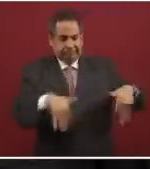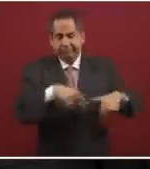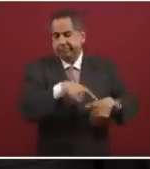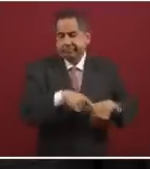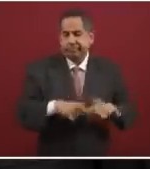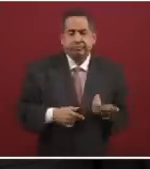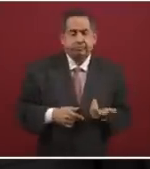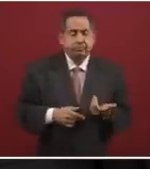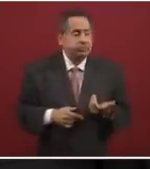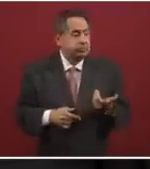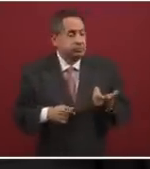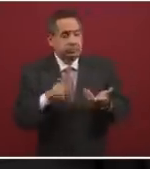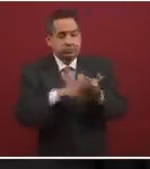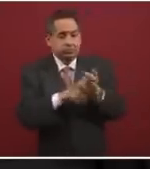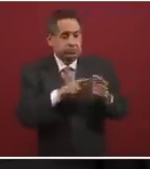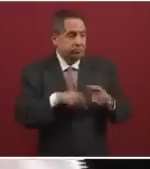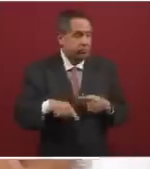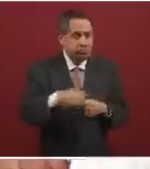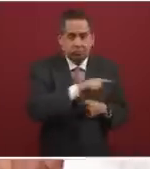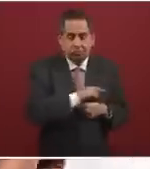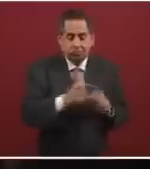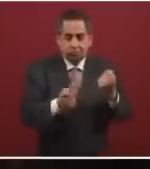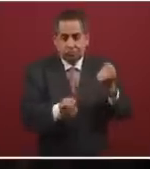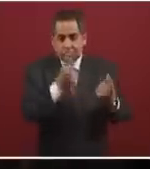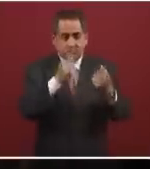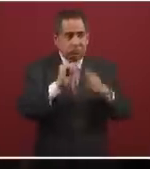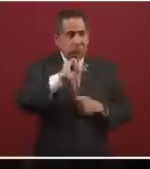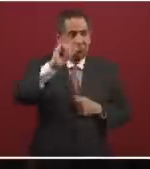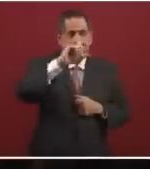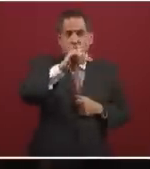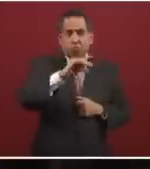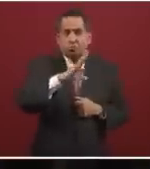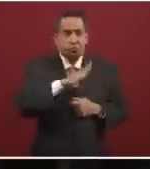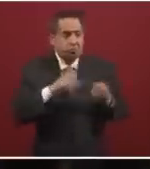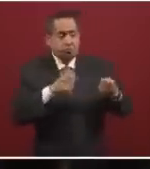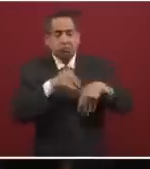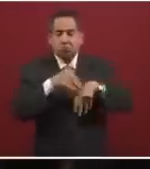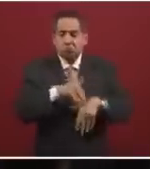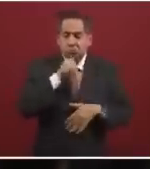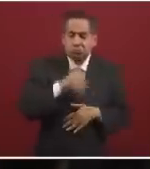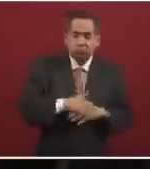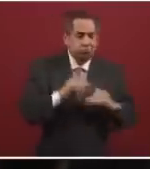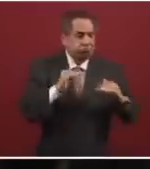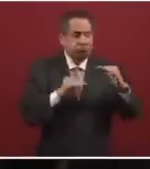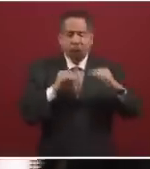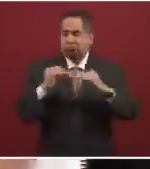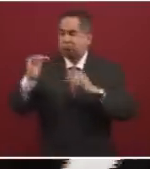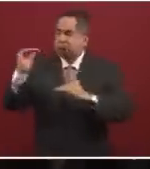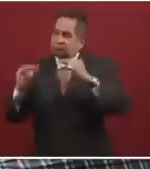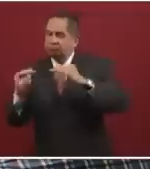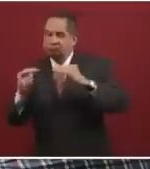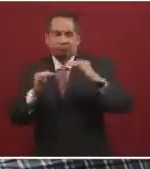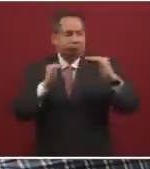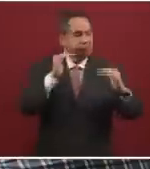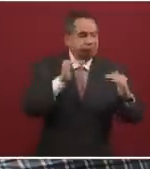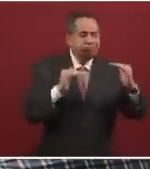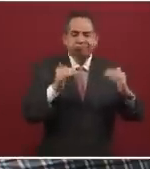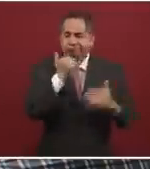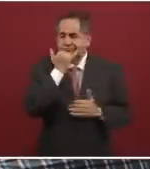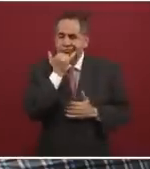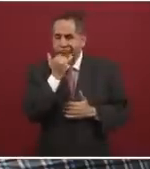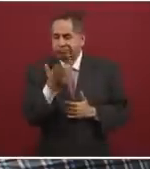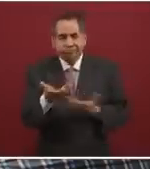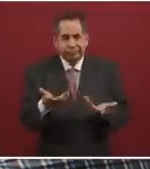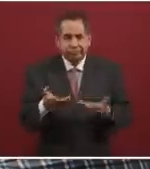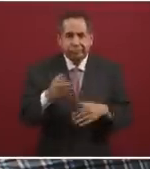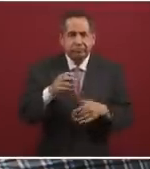el descontrol en los actos de algunas autoridades y el desequilibrio entre los poderes. Tenemos seguramente